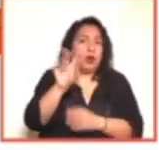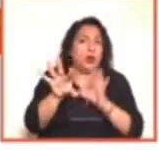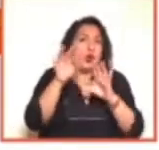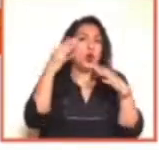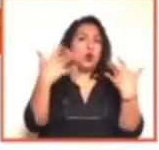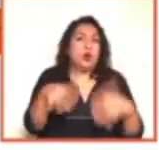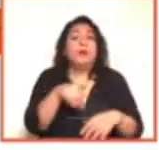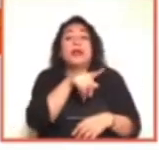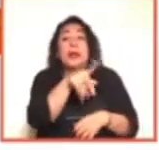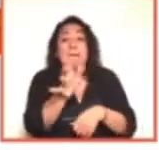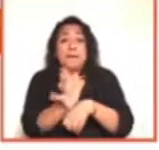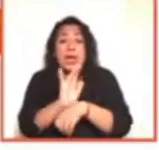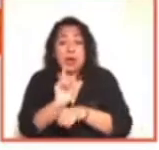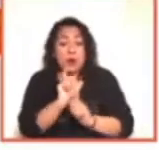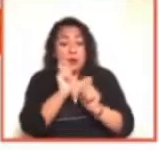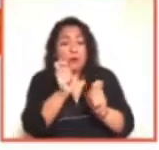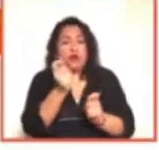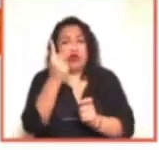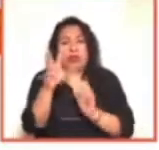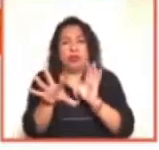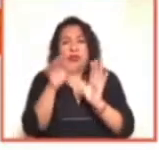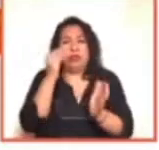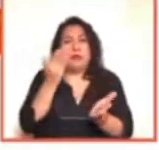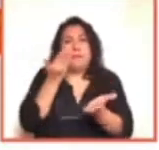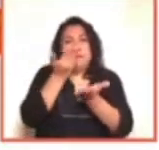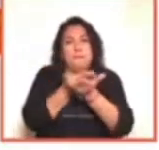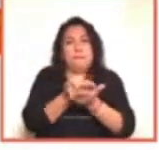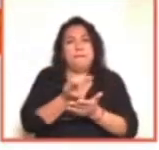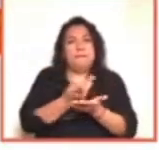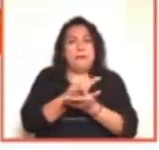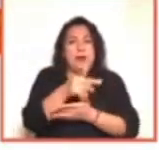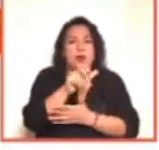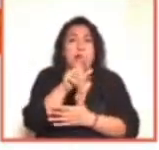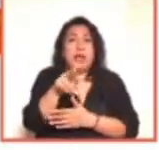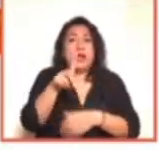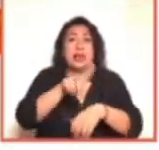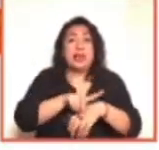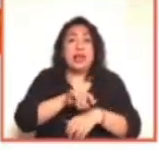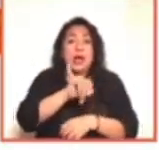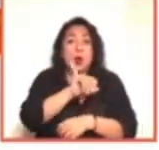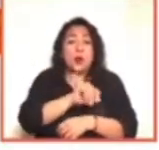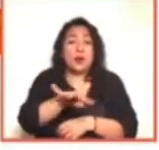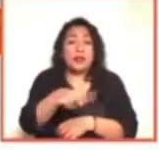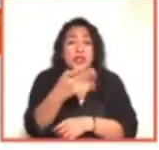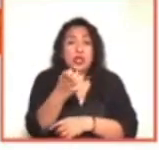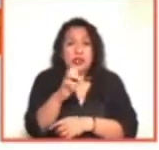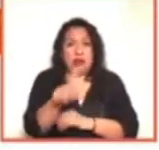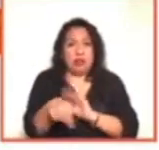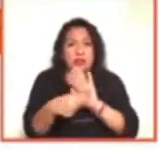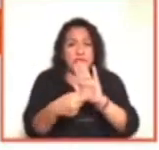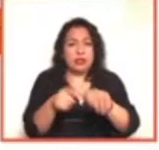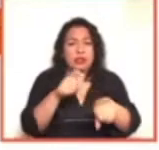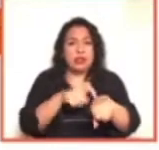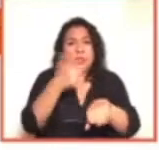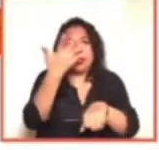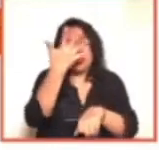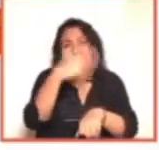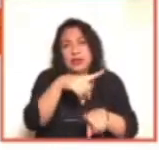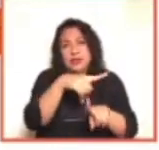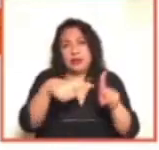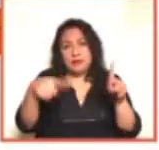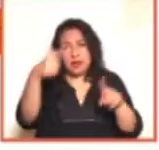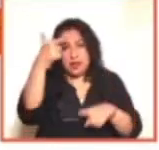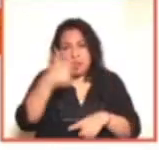Esta película fue nominada a 2 premios Ariel y se transmitirá el jueves 14 de enero a las 22:30 horas por Canal